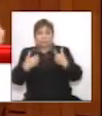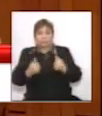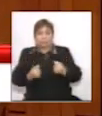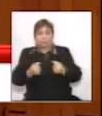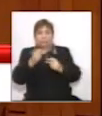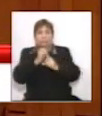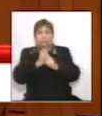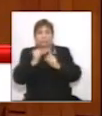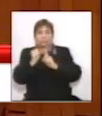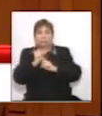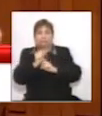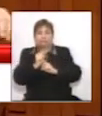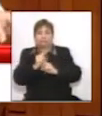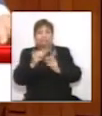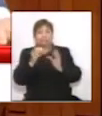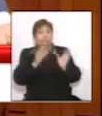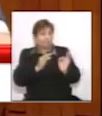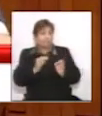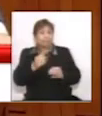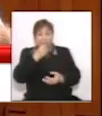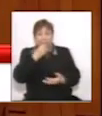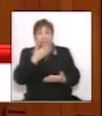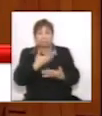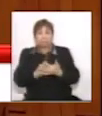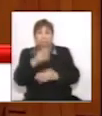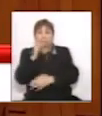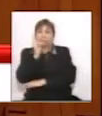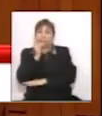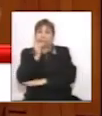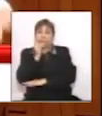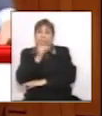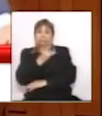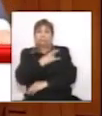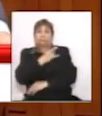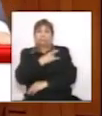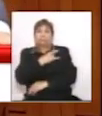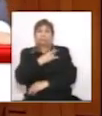lo cual desde el punto de vista de la gestión no es conveniente.